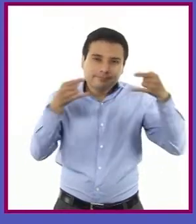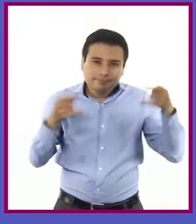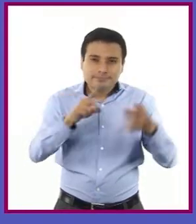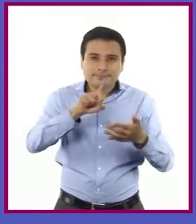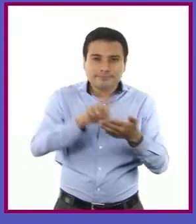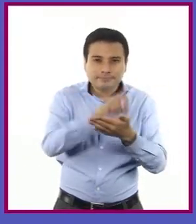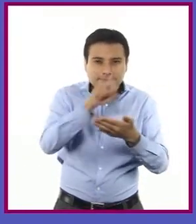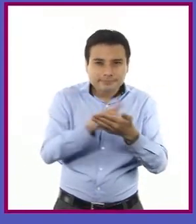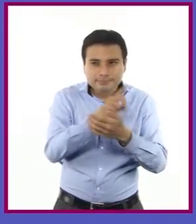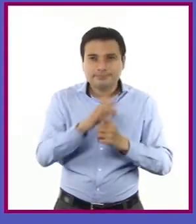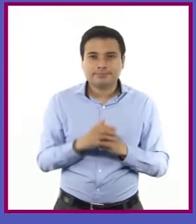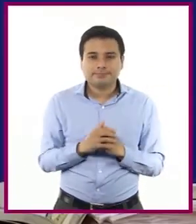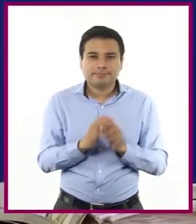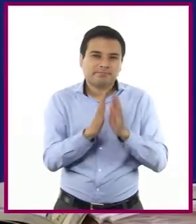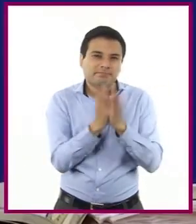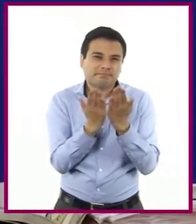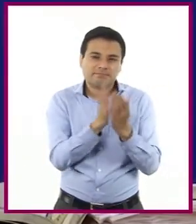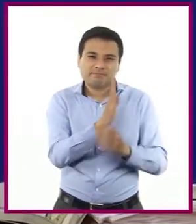diccionarios, almanaques.